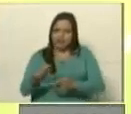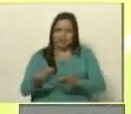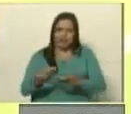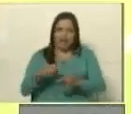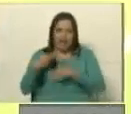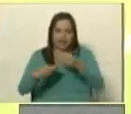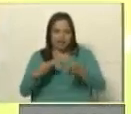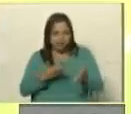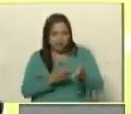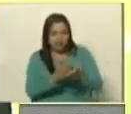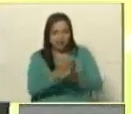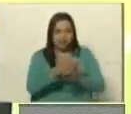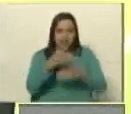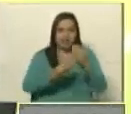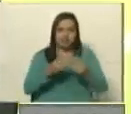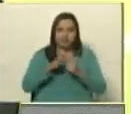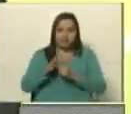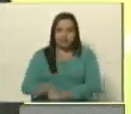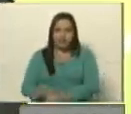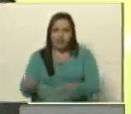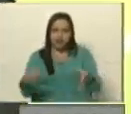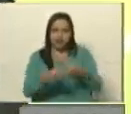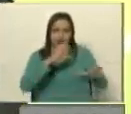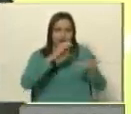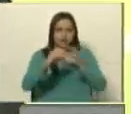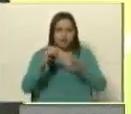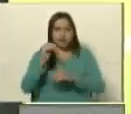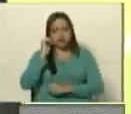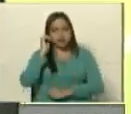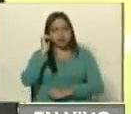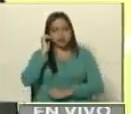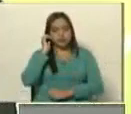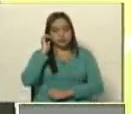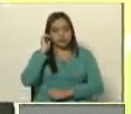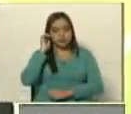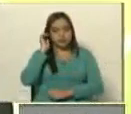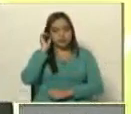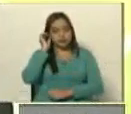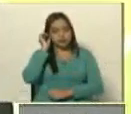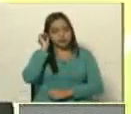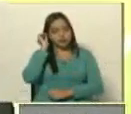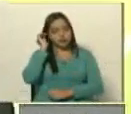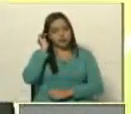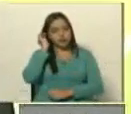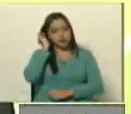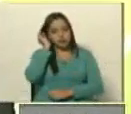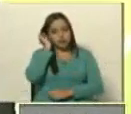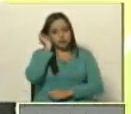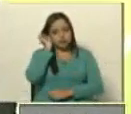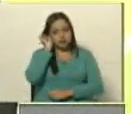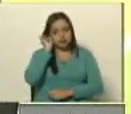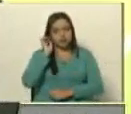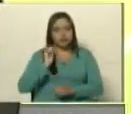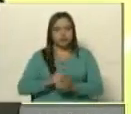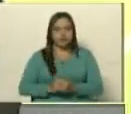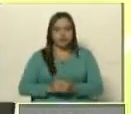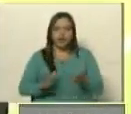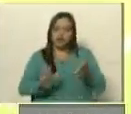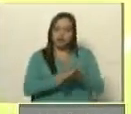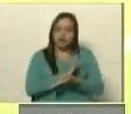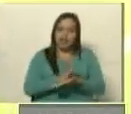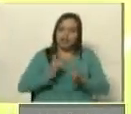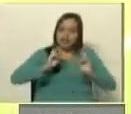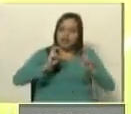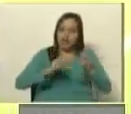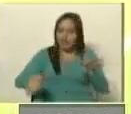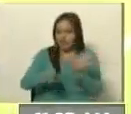y hacer una hegemonía de los medios. Vamos a hablar acerca del tema y el trato que dan sobre los derechos humanos, ¿no?